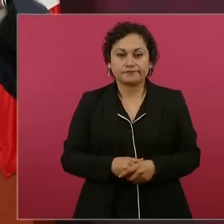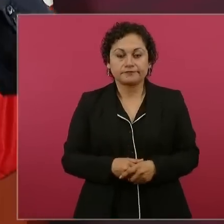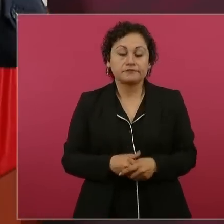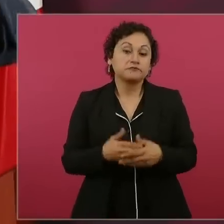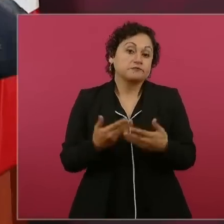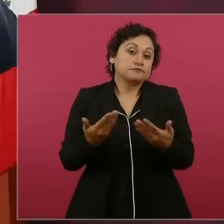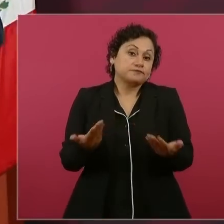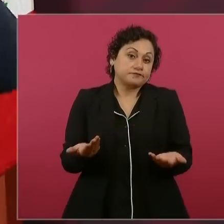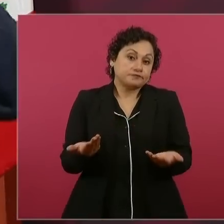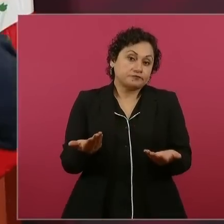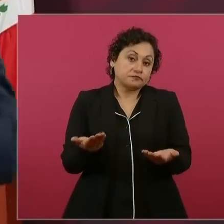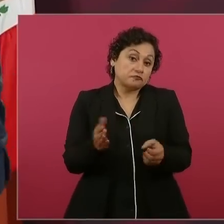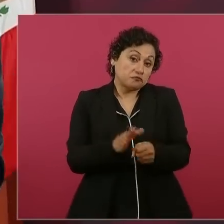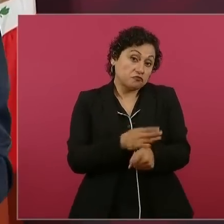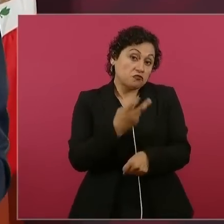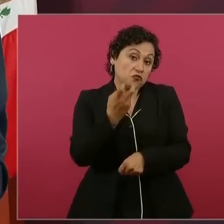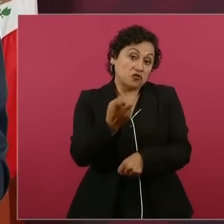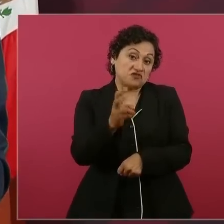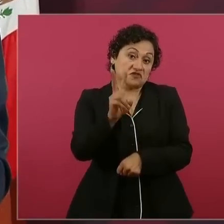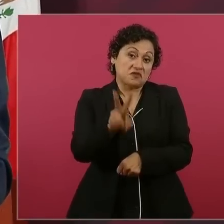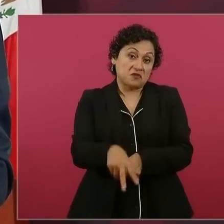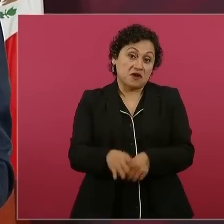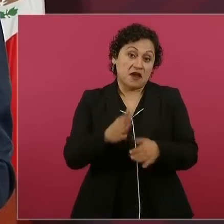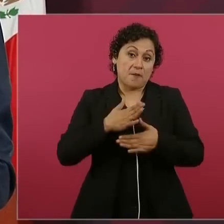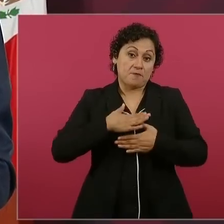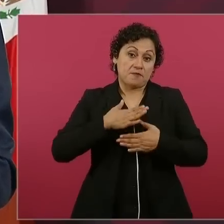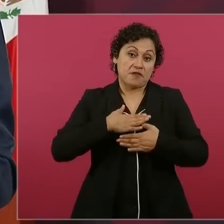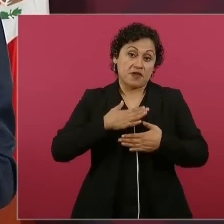Entonces yo ya entrego la estafeta